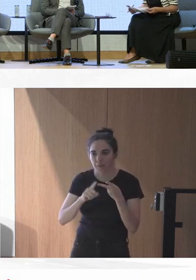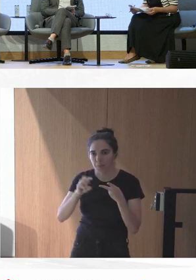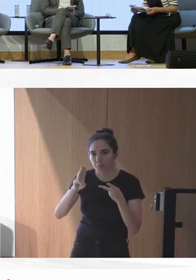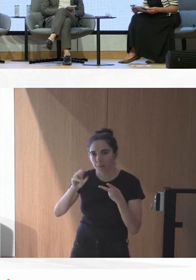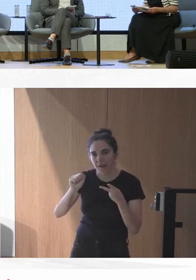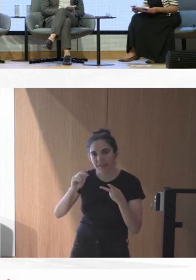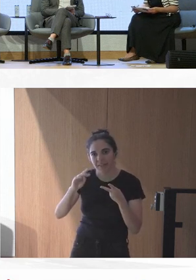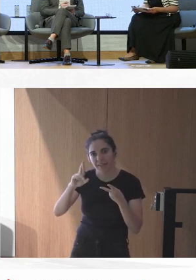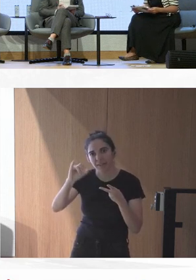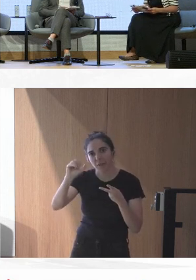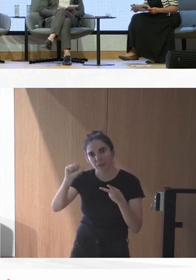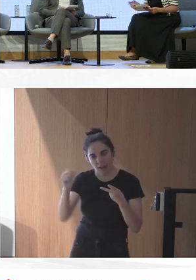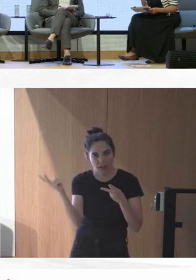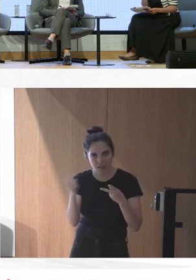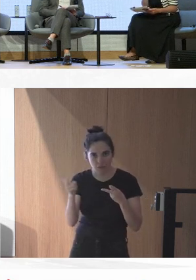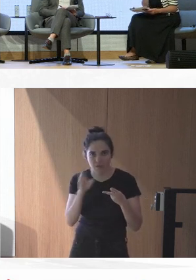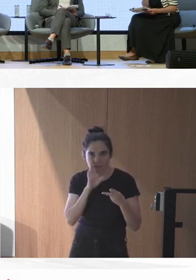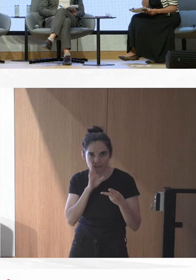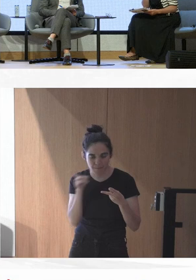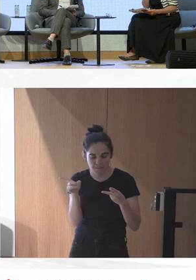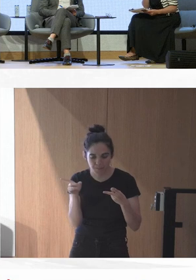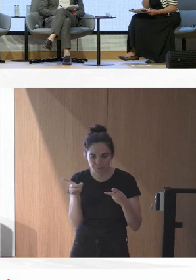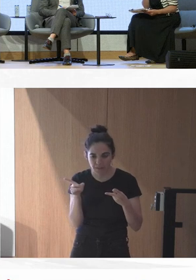Patricia mencionaron.